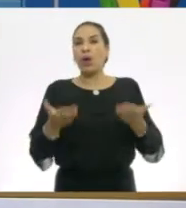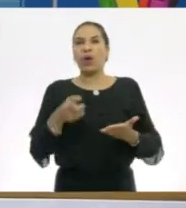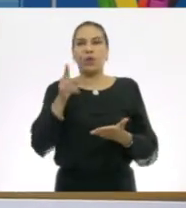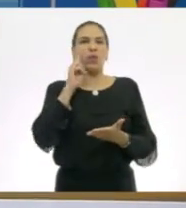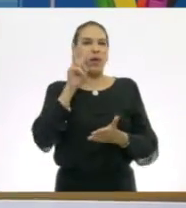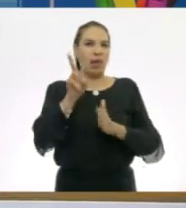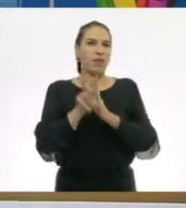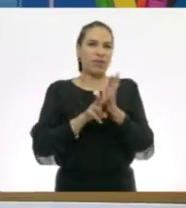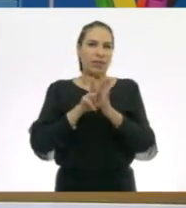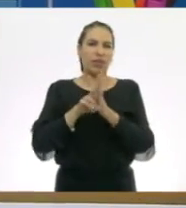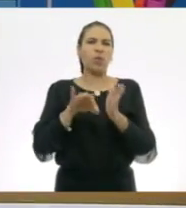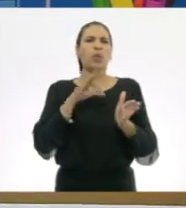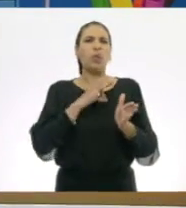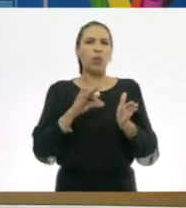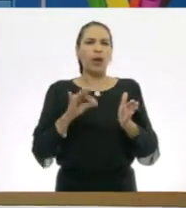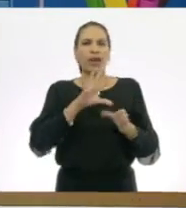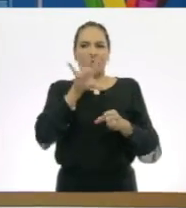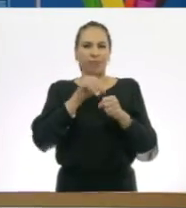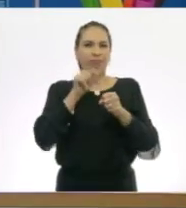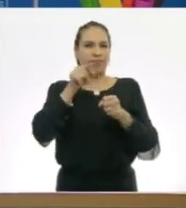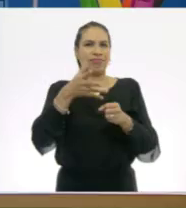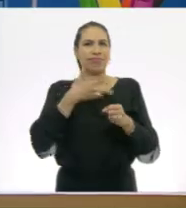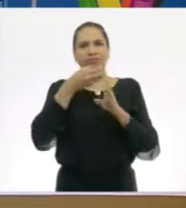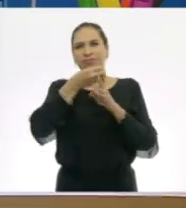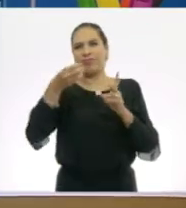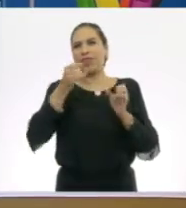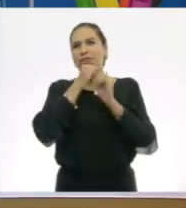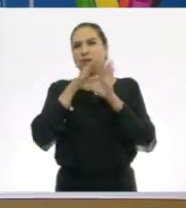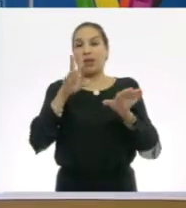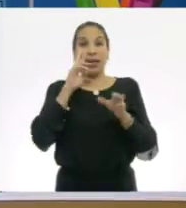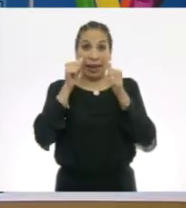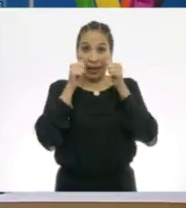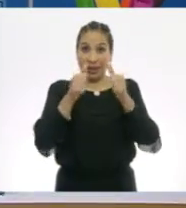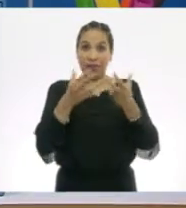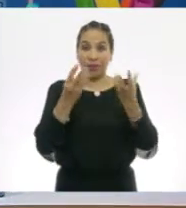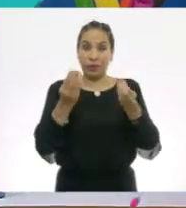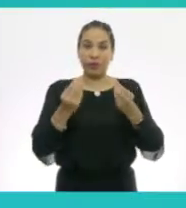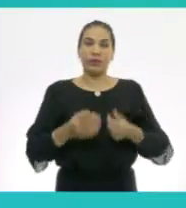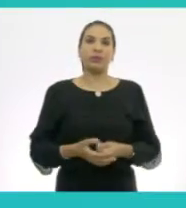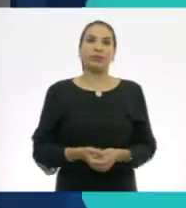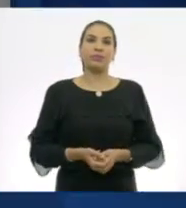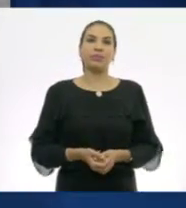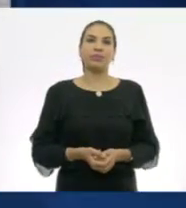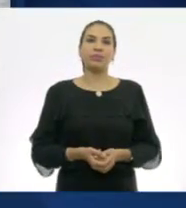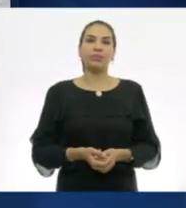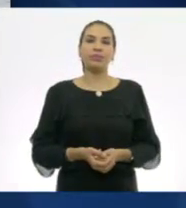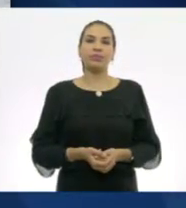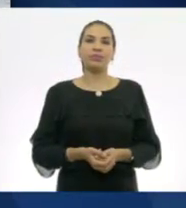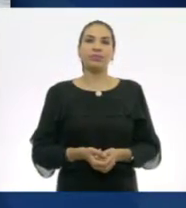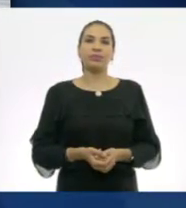a ver un video para que puedan complementar la información. Pongan mucha atención.